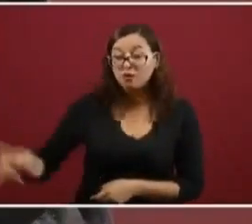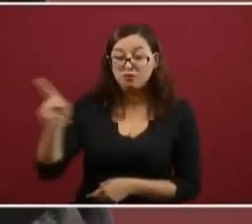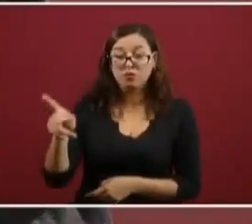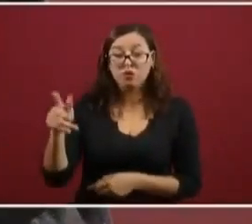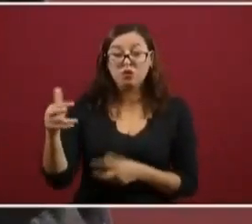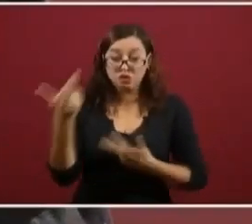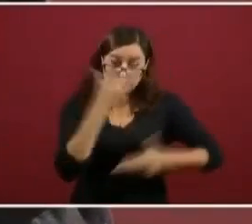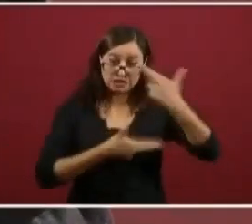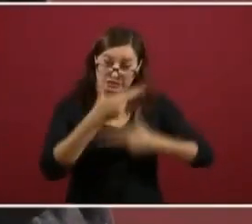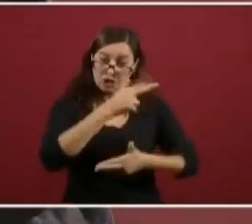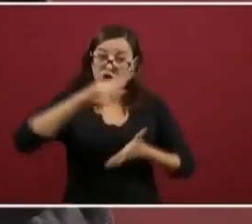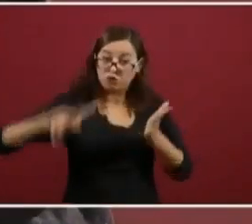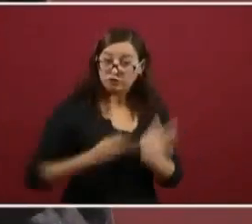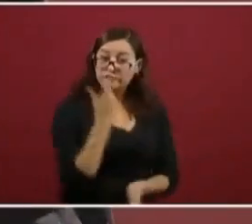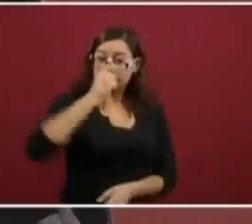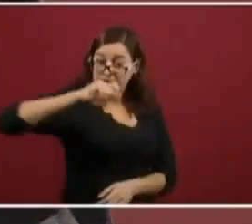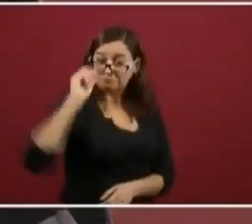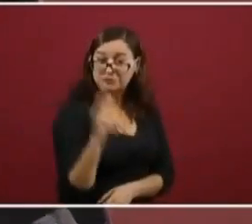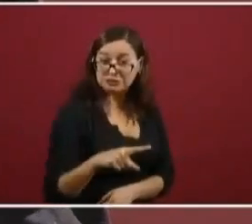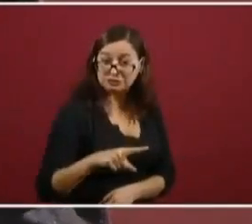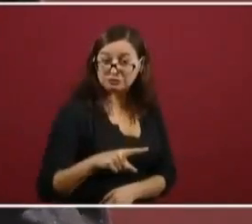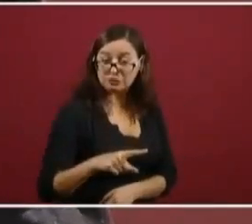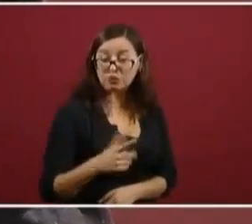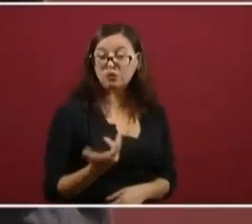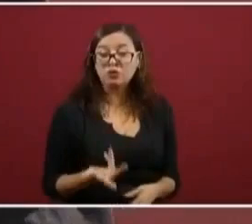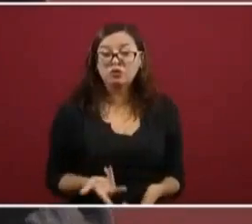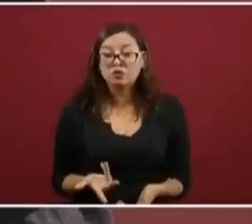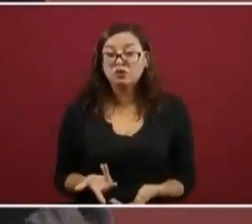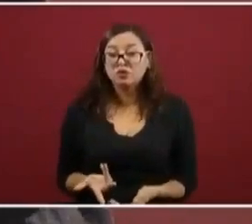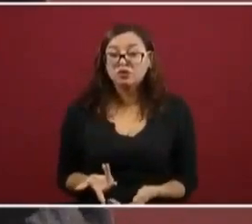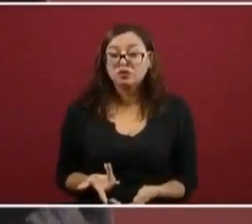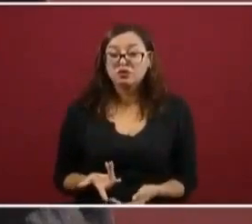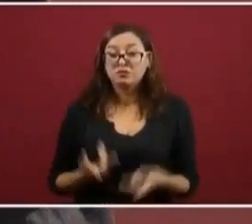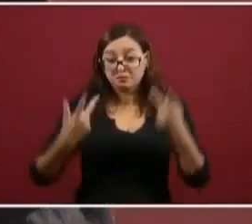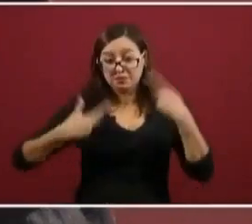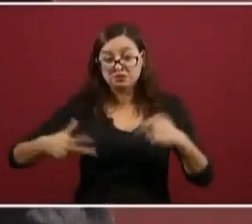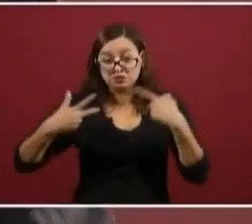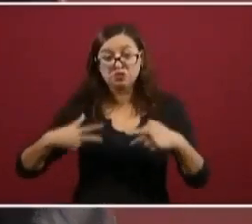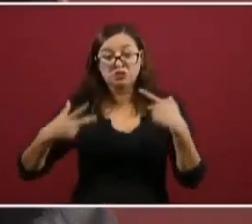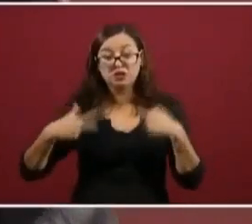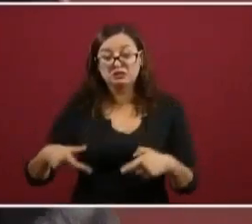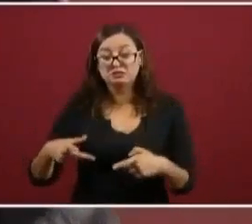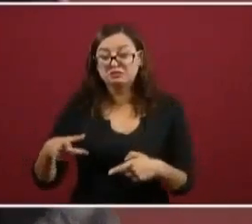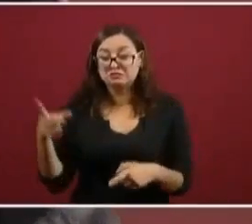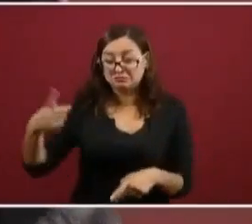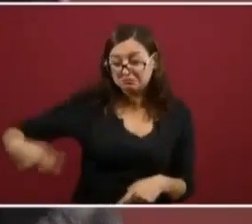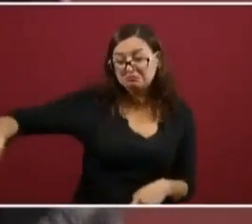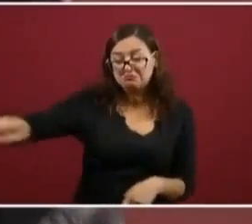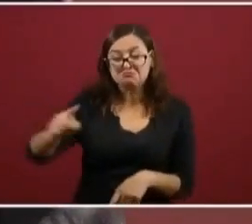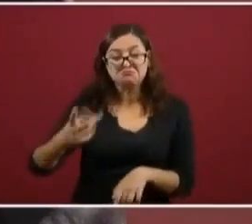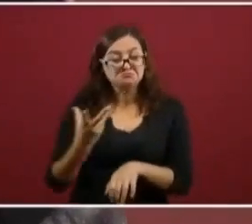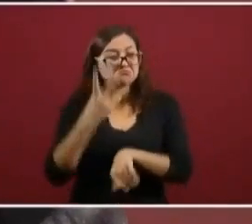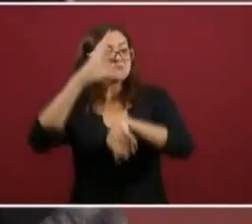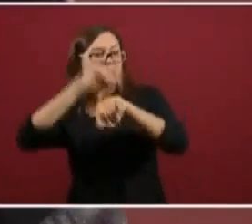a eso permitiría la gente que la